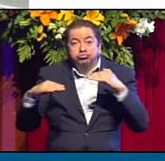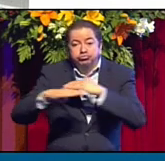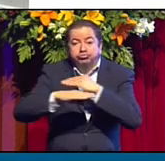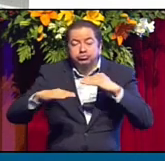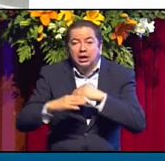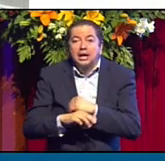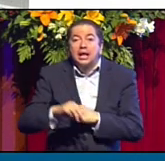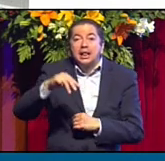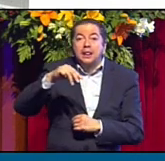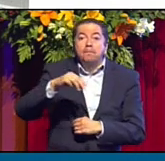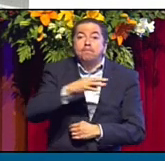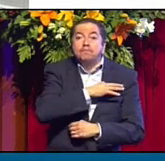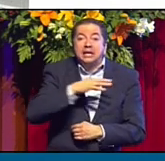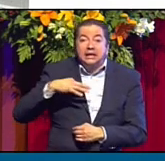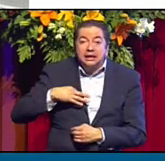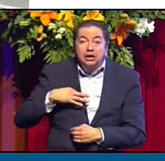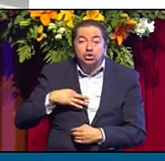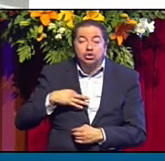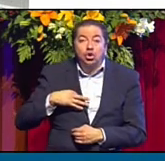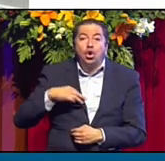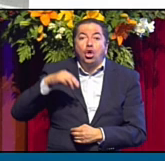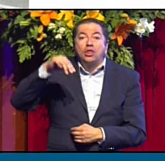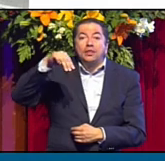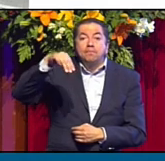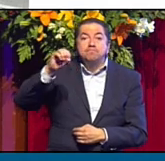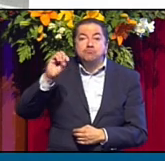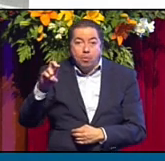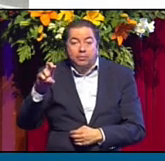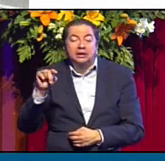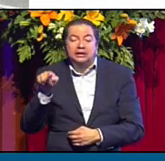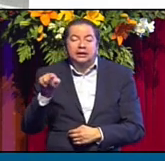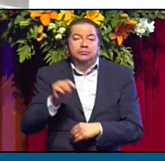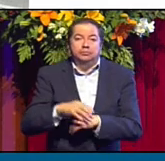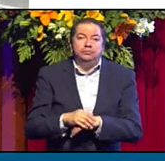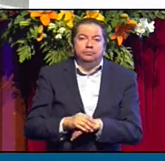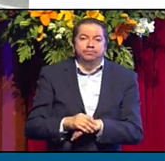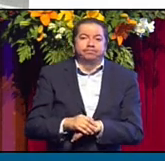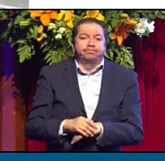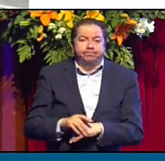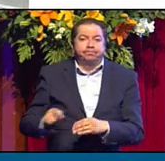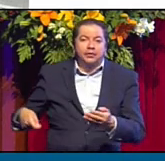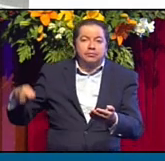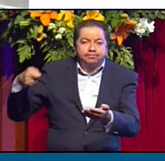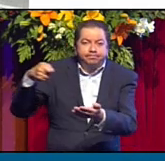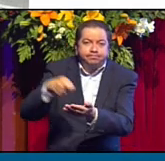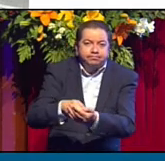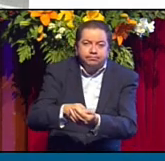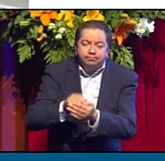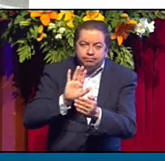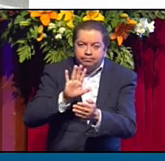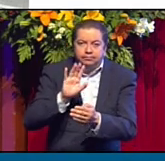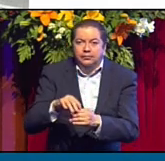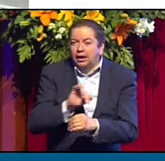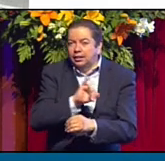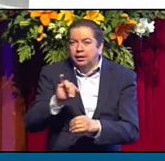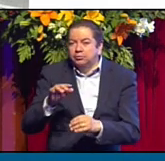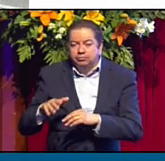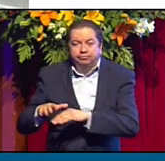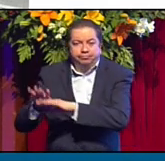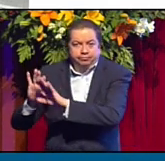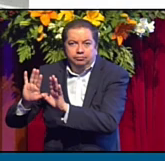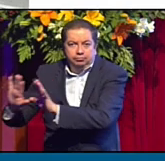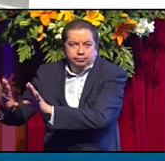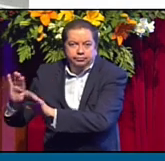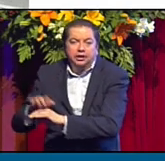de Obras Públicas saliente se comprometió efectivamente a hacer una inversión. Ya vamos a hablar en instantes más de eso, pero creo